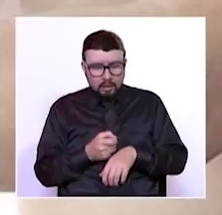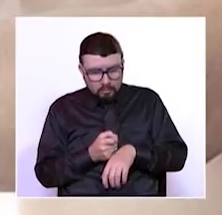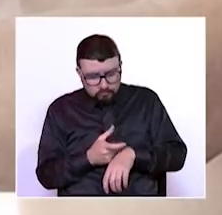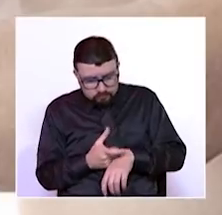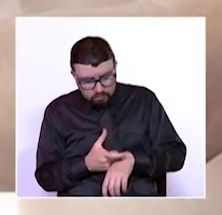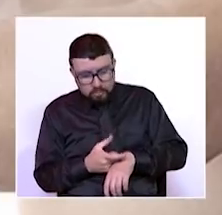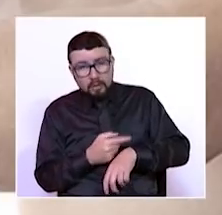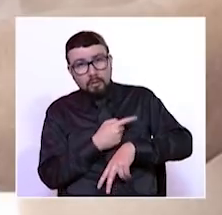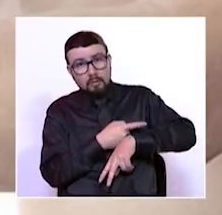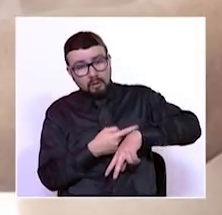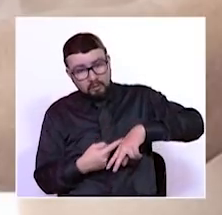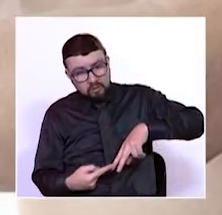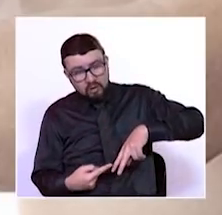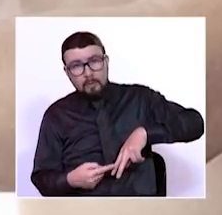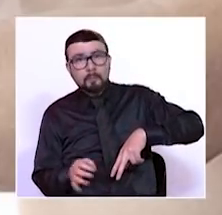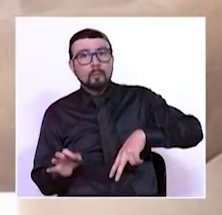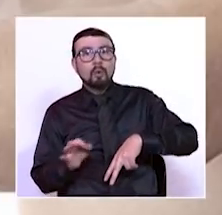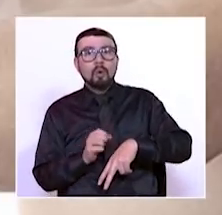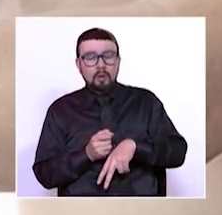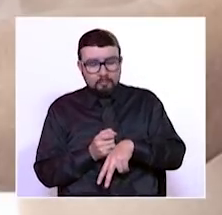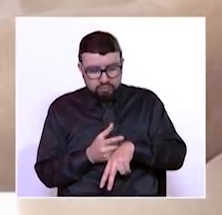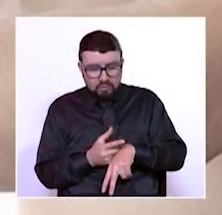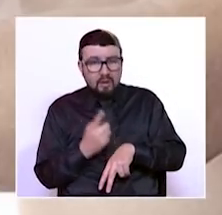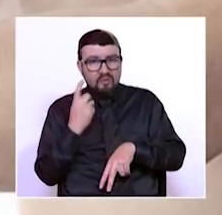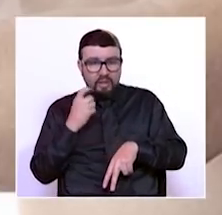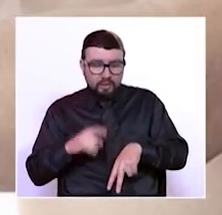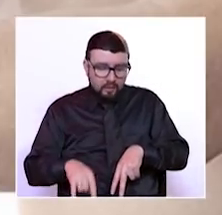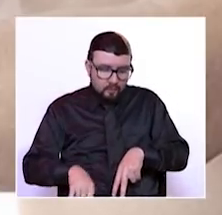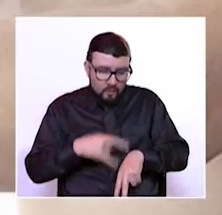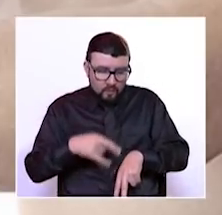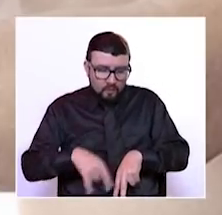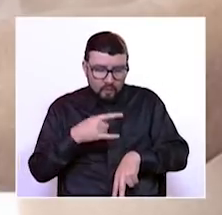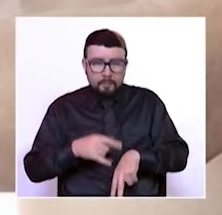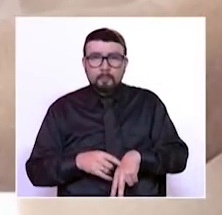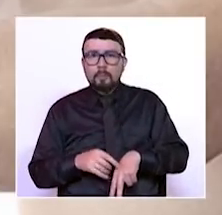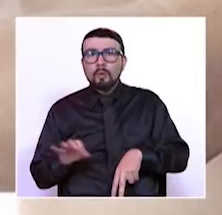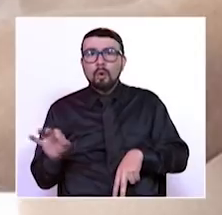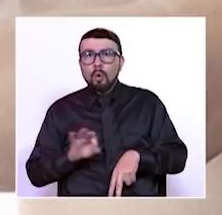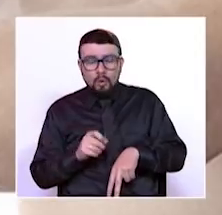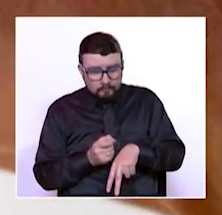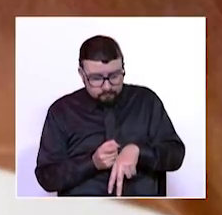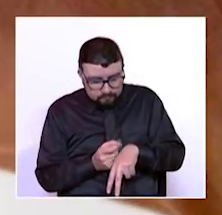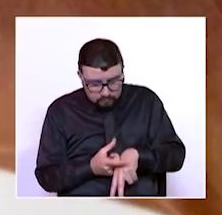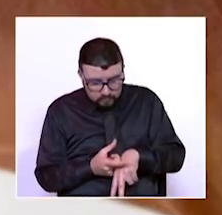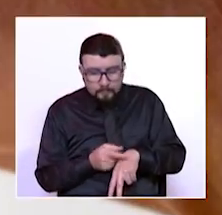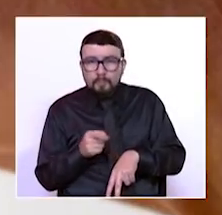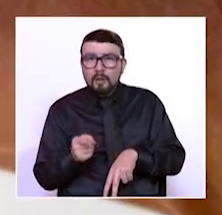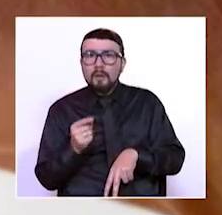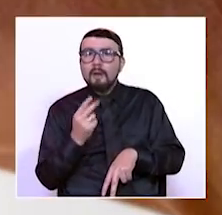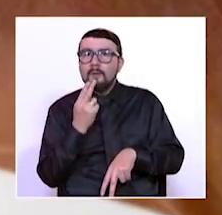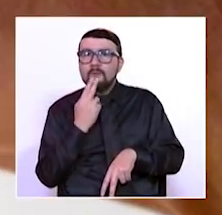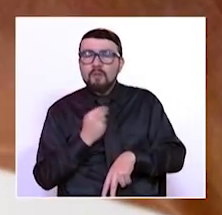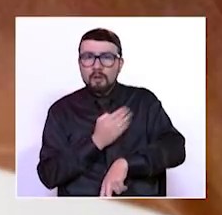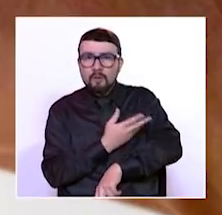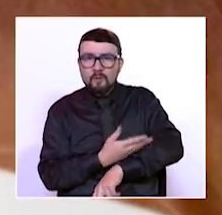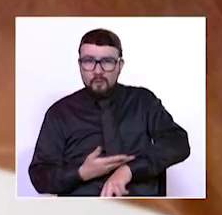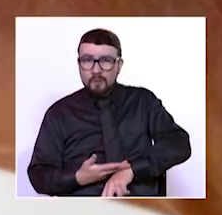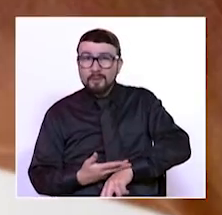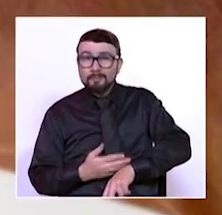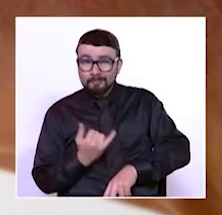úlcera por insuficiencia arterial, si es una úlcera diabética, el pie diabético